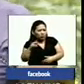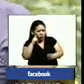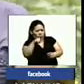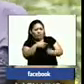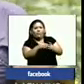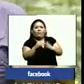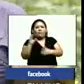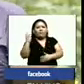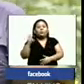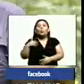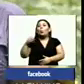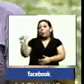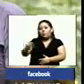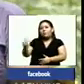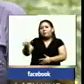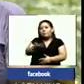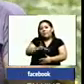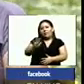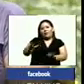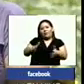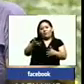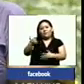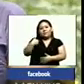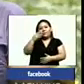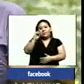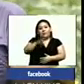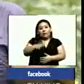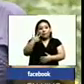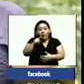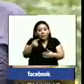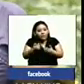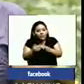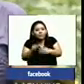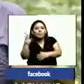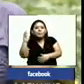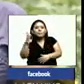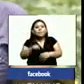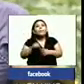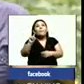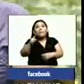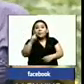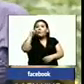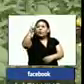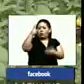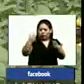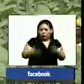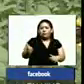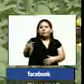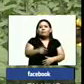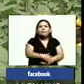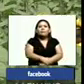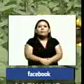Si le decimos nosotros Porque a veces Ya va a haber girasol de color Primeramente dio Y ya hay